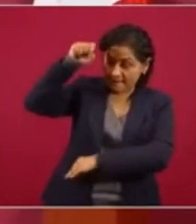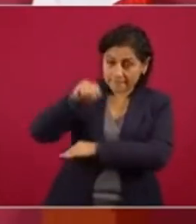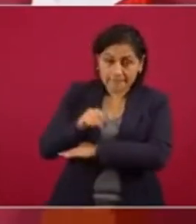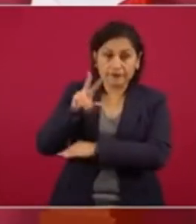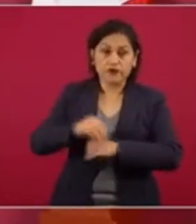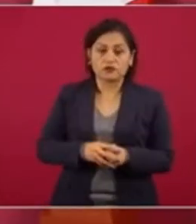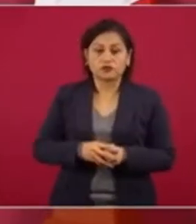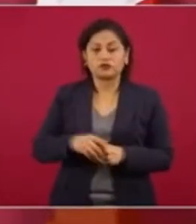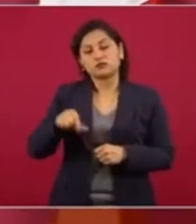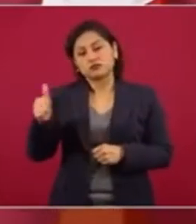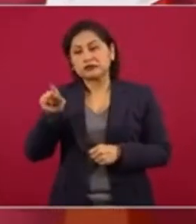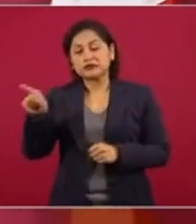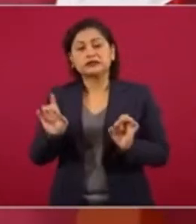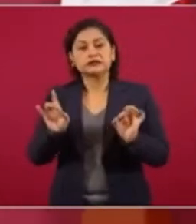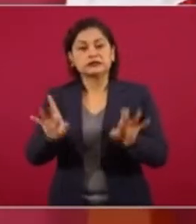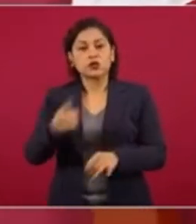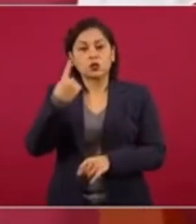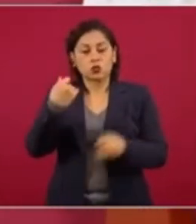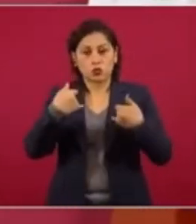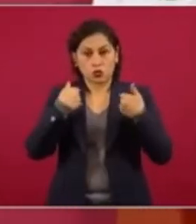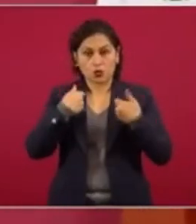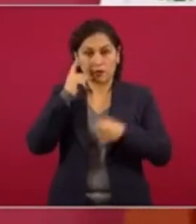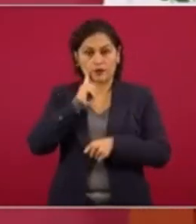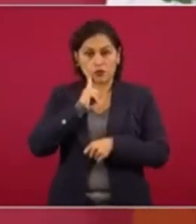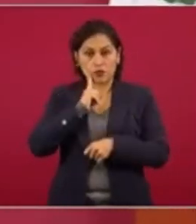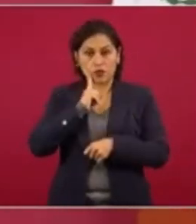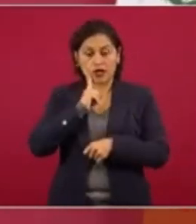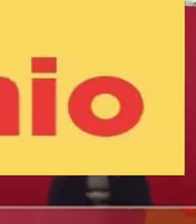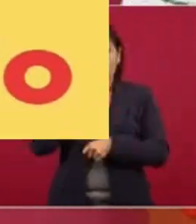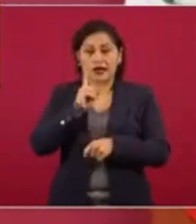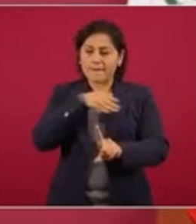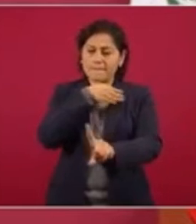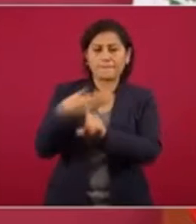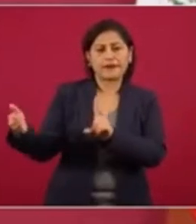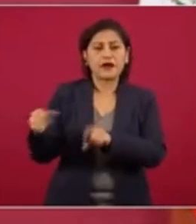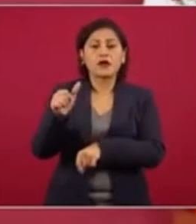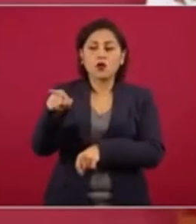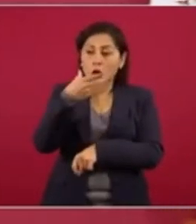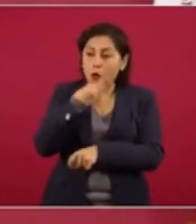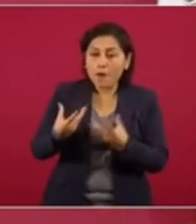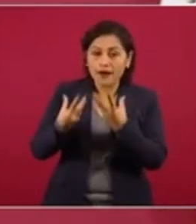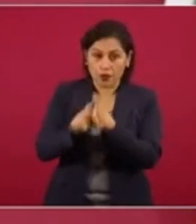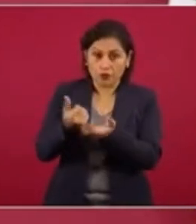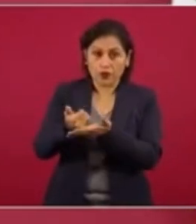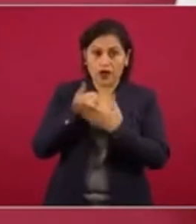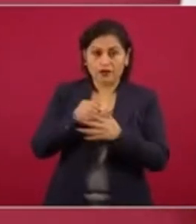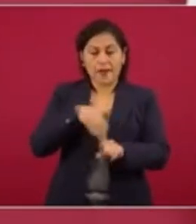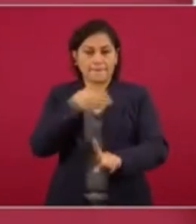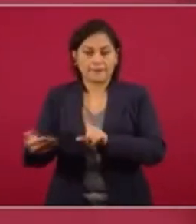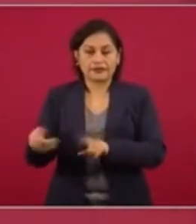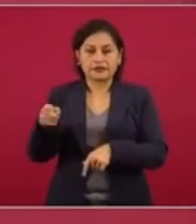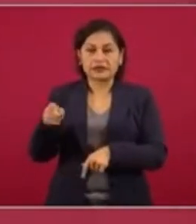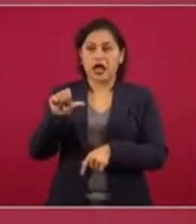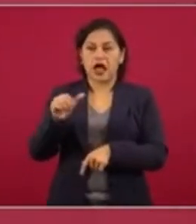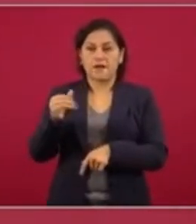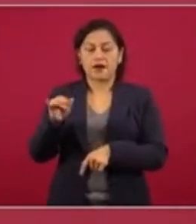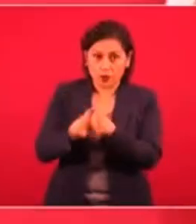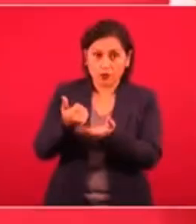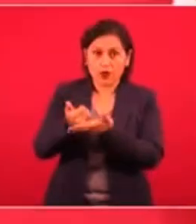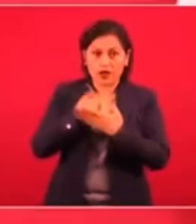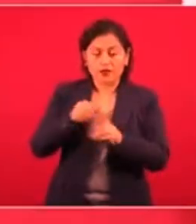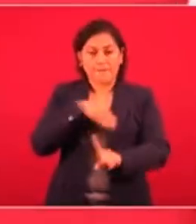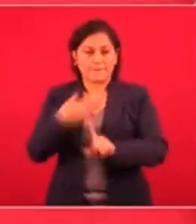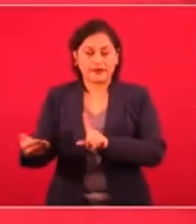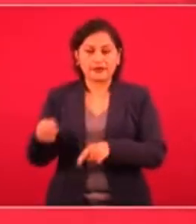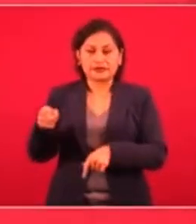joven le pegó una cachetada a un compañero de la ayudantía, a Abraham. Yo quiero expresar mi solidaridad con Abraham.